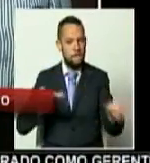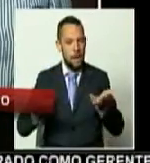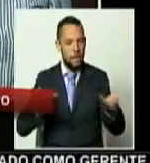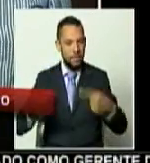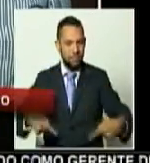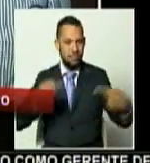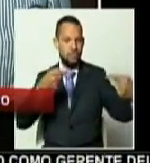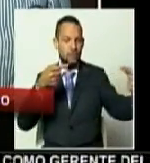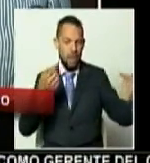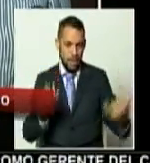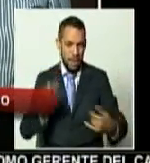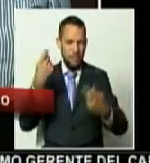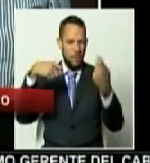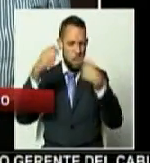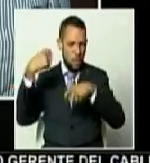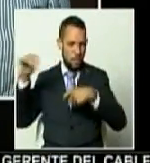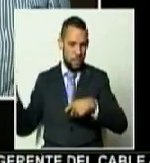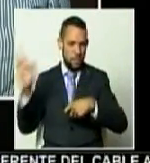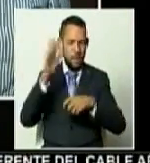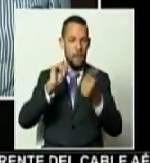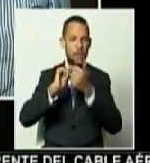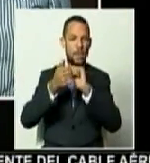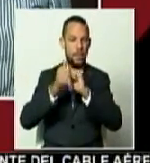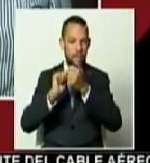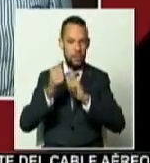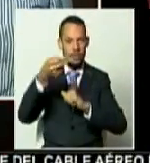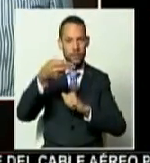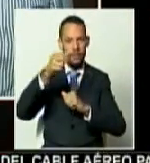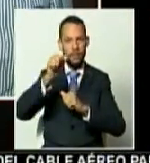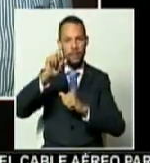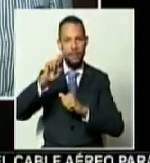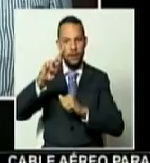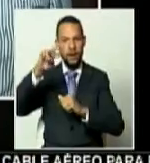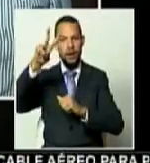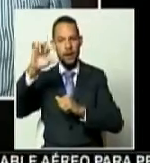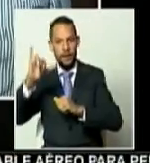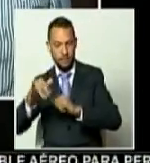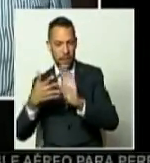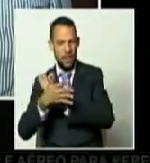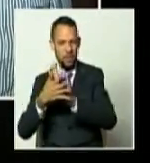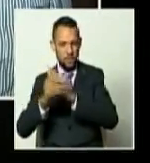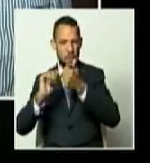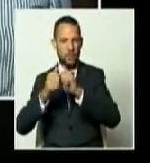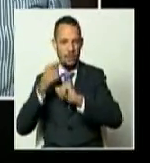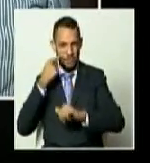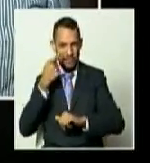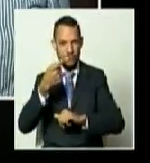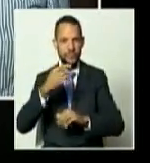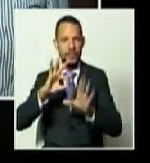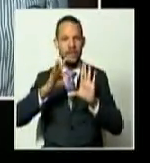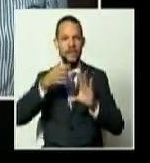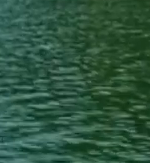Esto y mucho más después de la segunda pausa comercial con don Juan Jardín Gutiérrez y toda la actualidad deportiva en Telecafé Noticias.